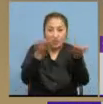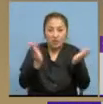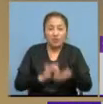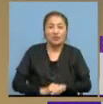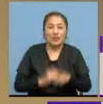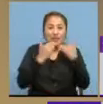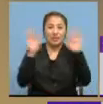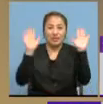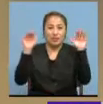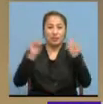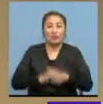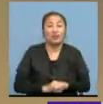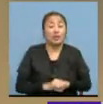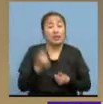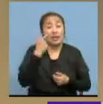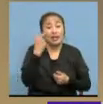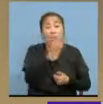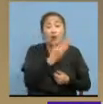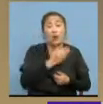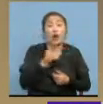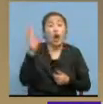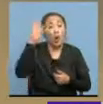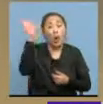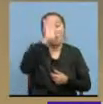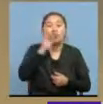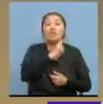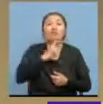Gracias. Chao. Así estábamos con la palabra del